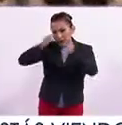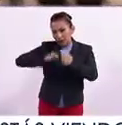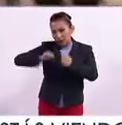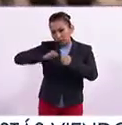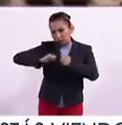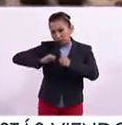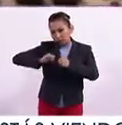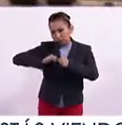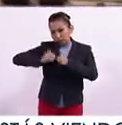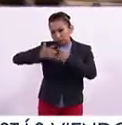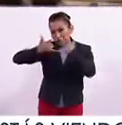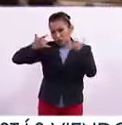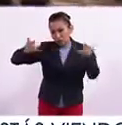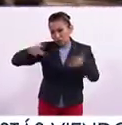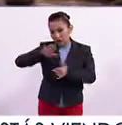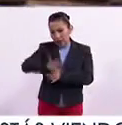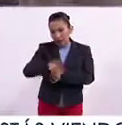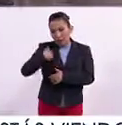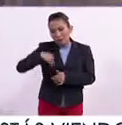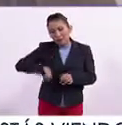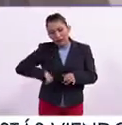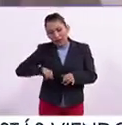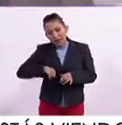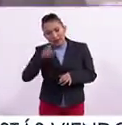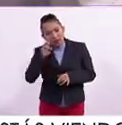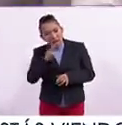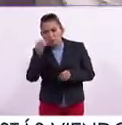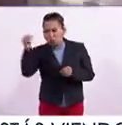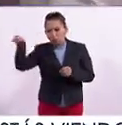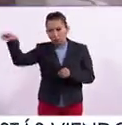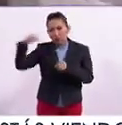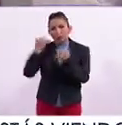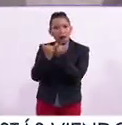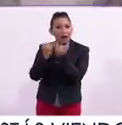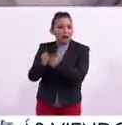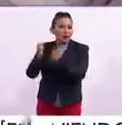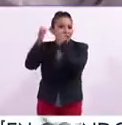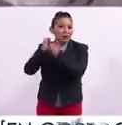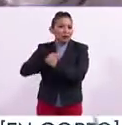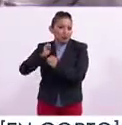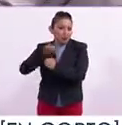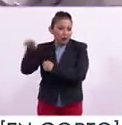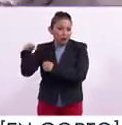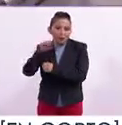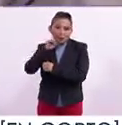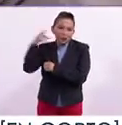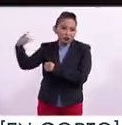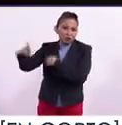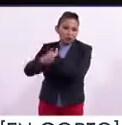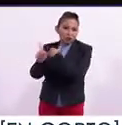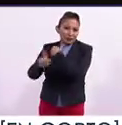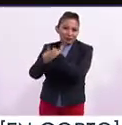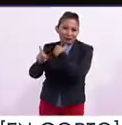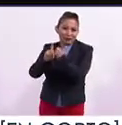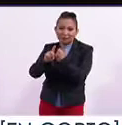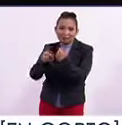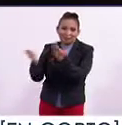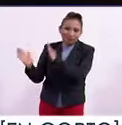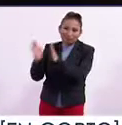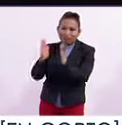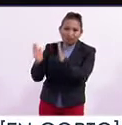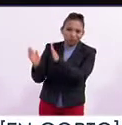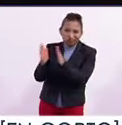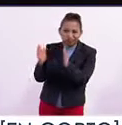por ser de donde vengo, que hay mucho de eso, y que también han tenido sus problemas de fallas por